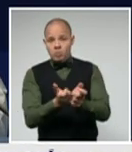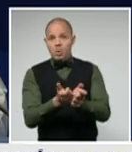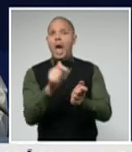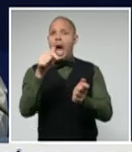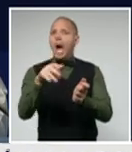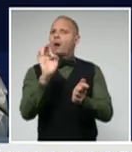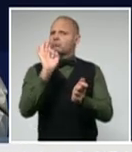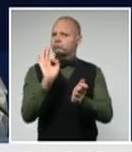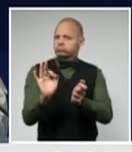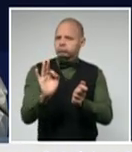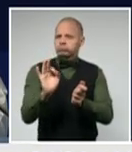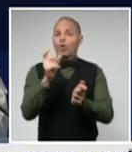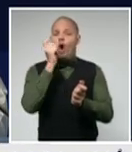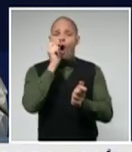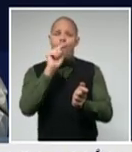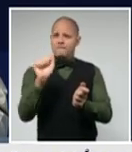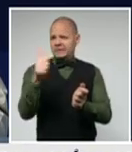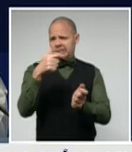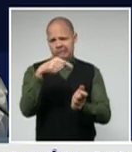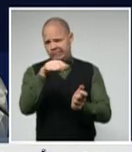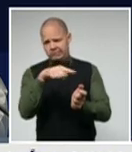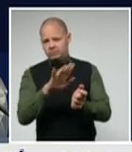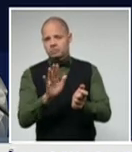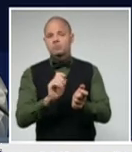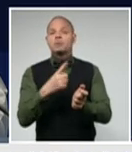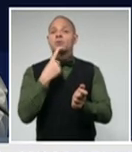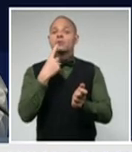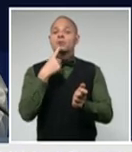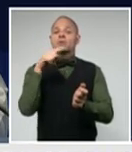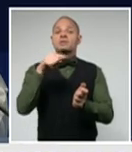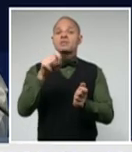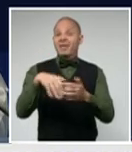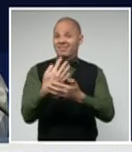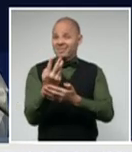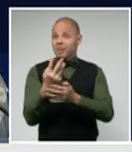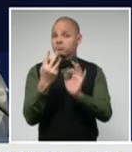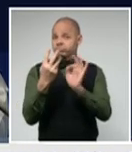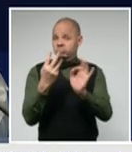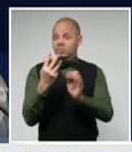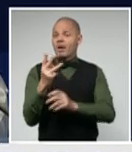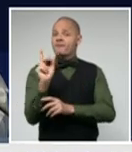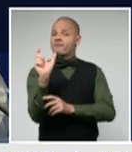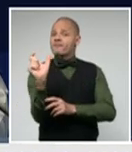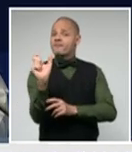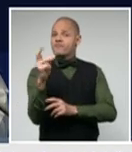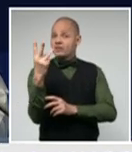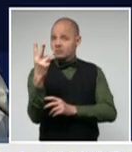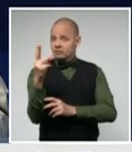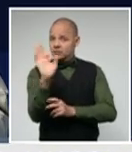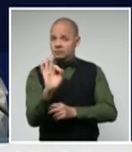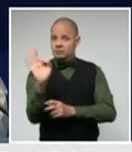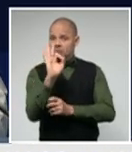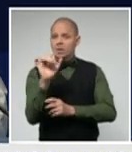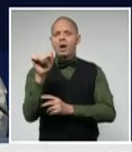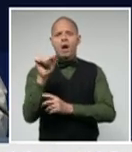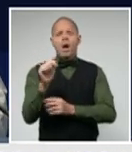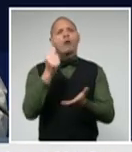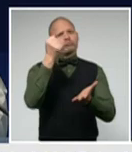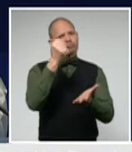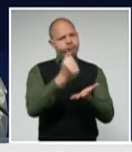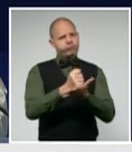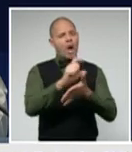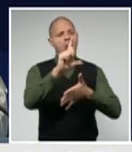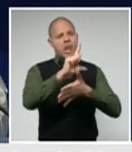día como el Día de la Odontología Latinoamericana, y posteriormente un destacado cirujano